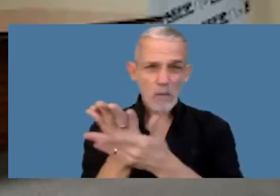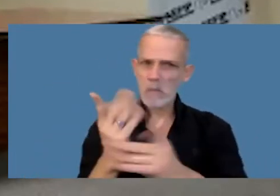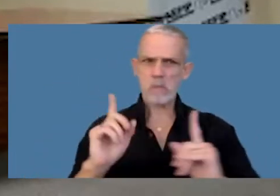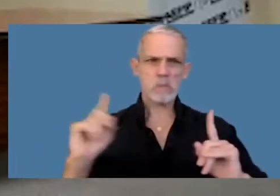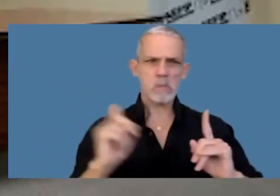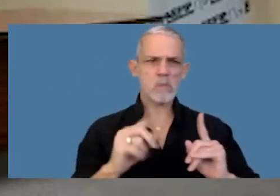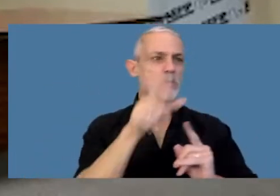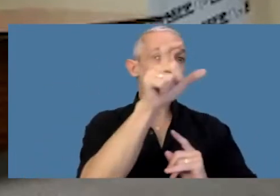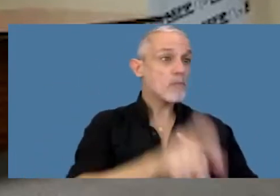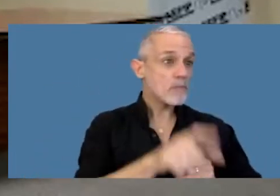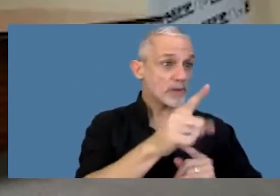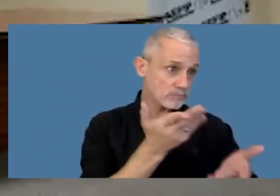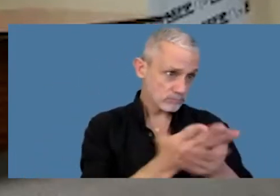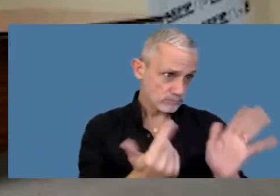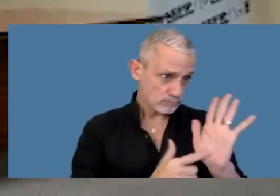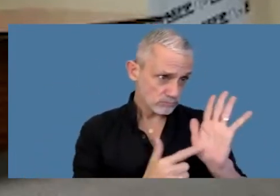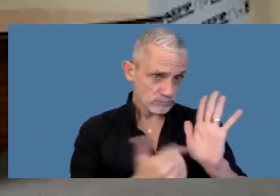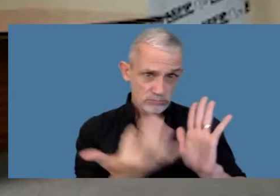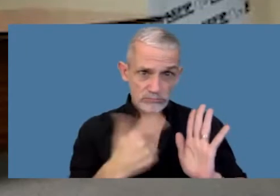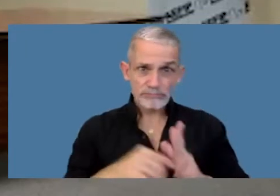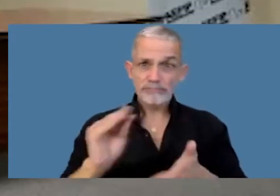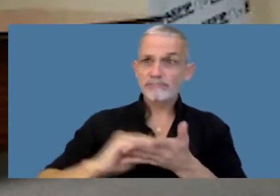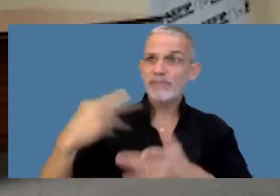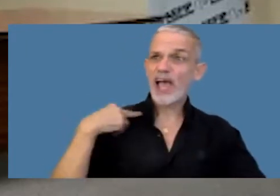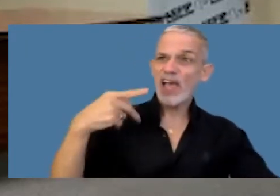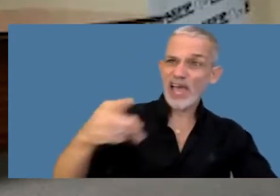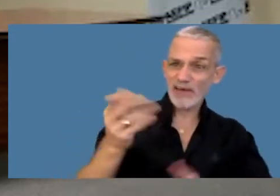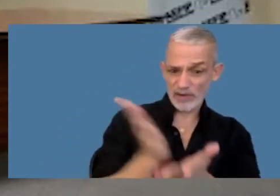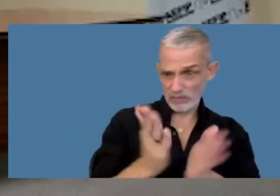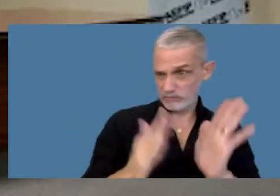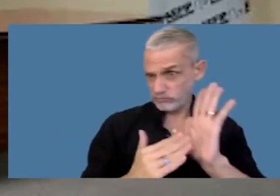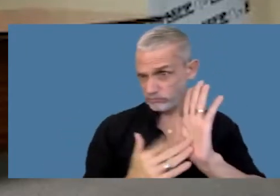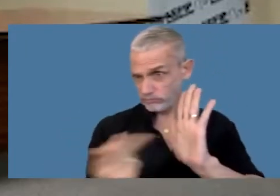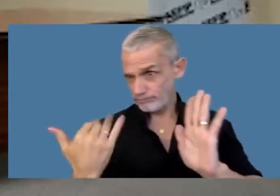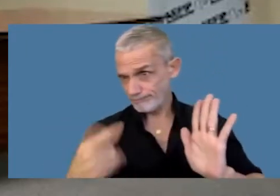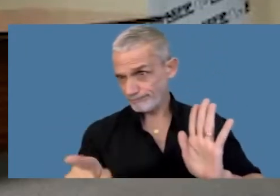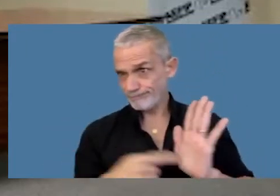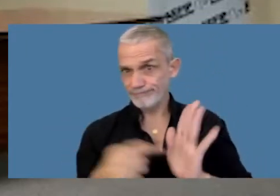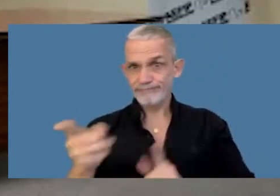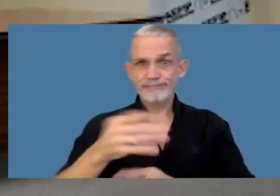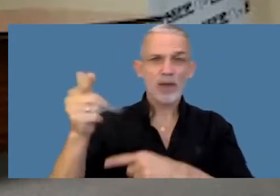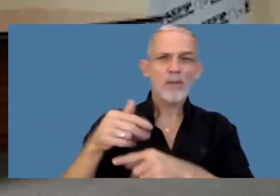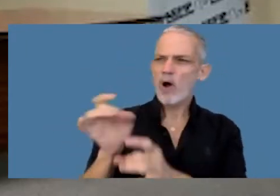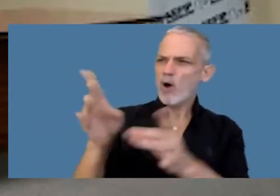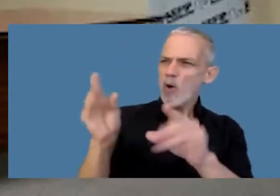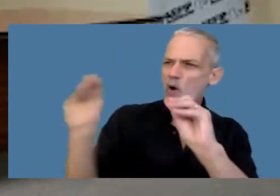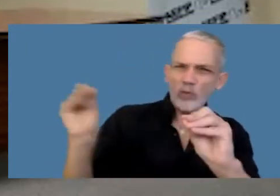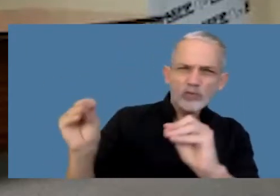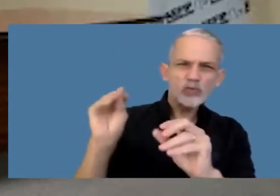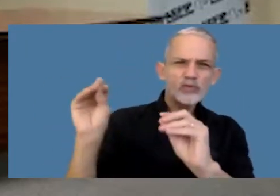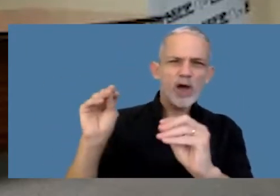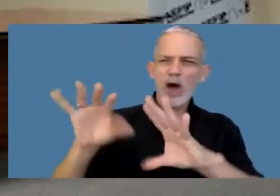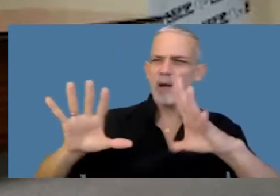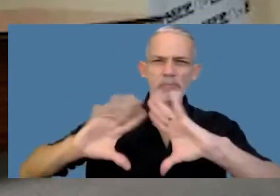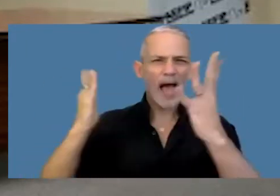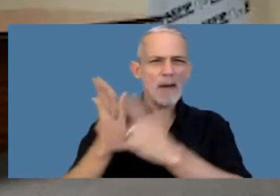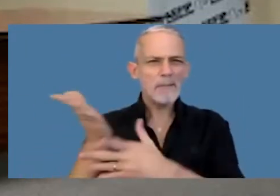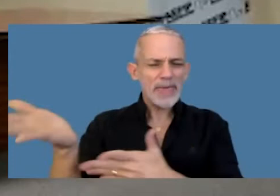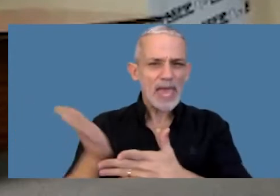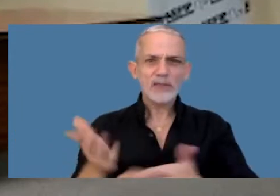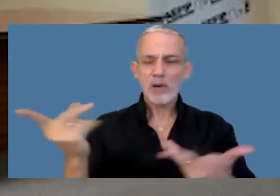particulares, a los empleadores, a quien contamina el medio ambiente, quien